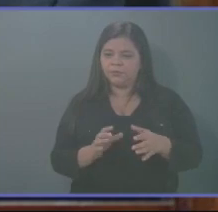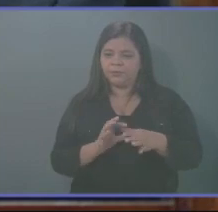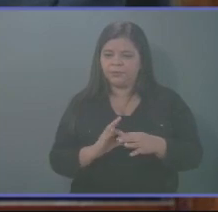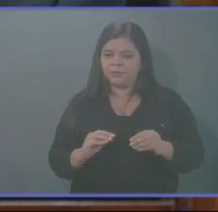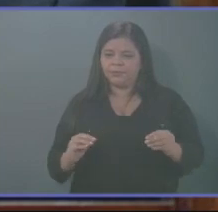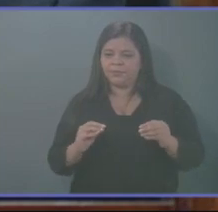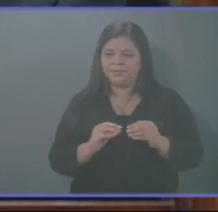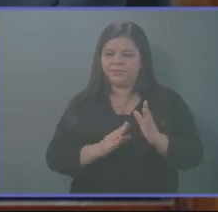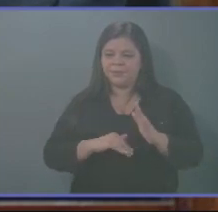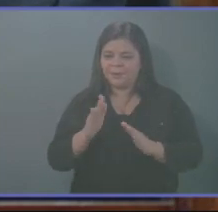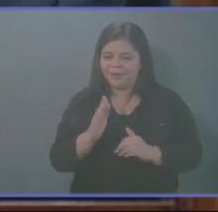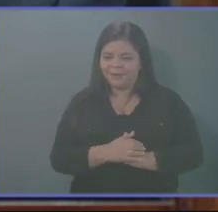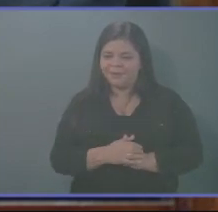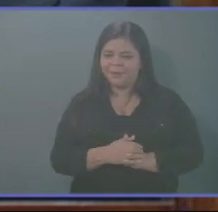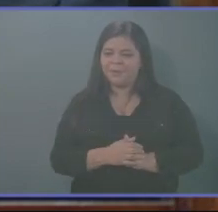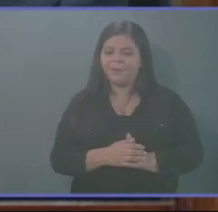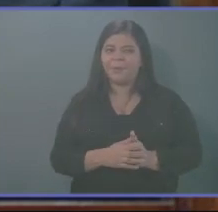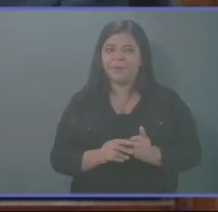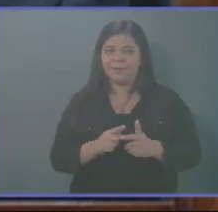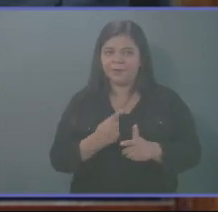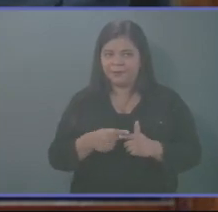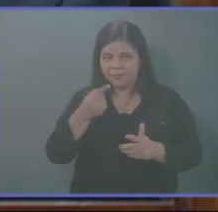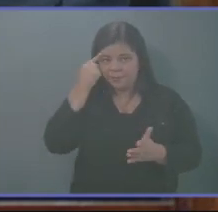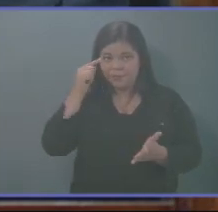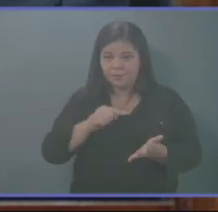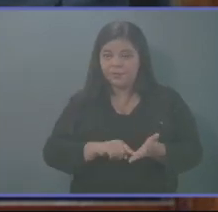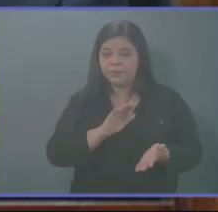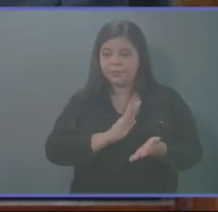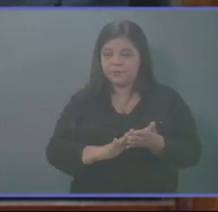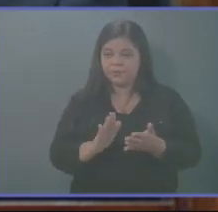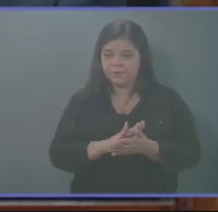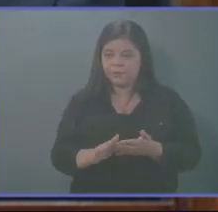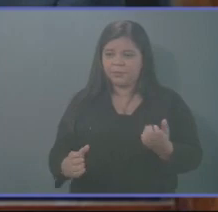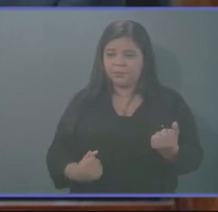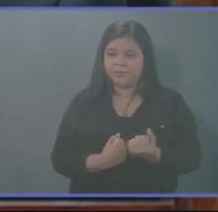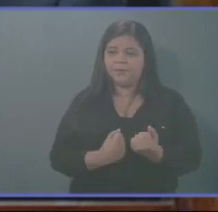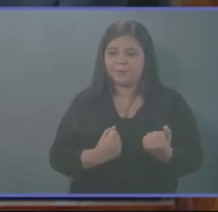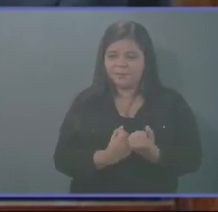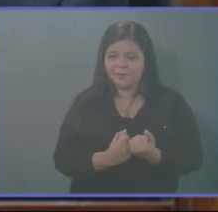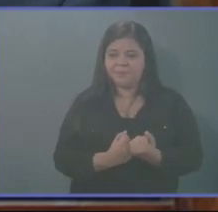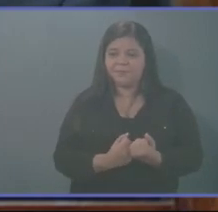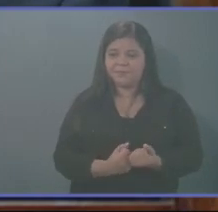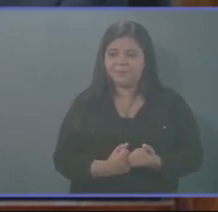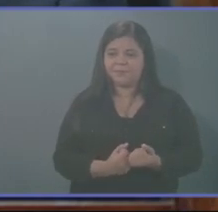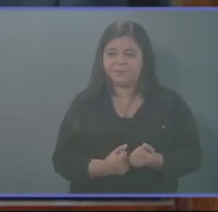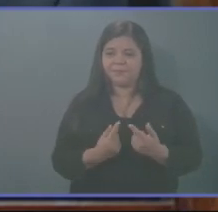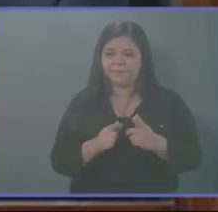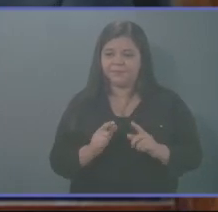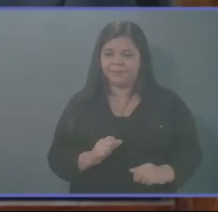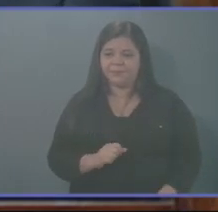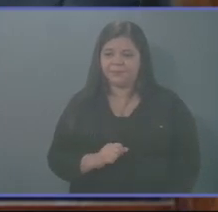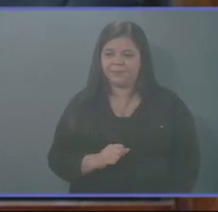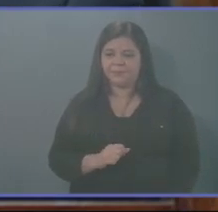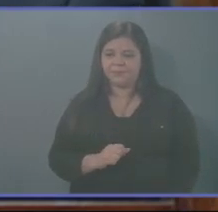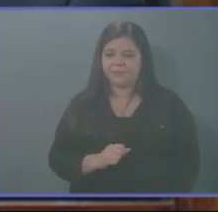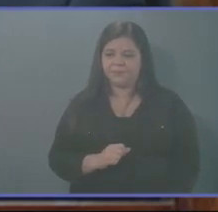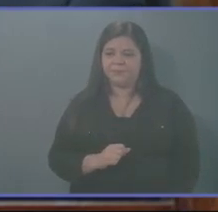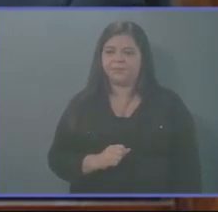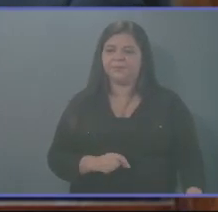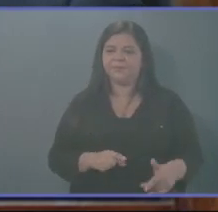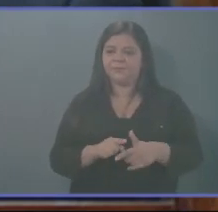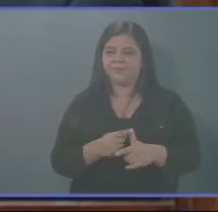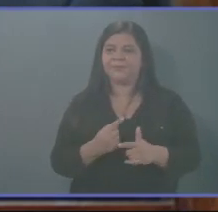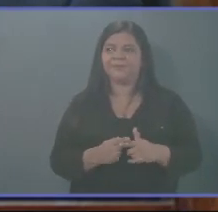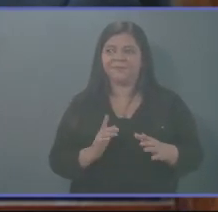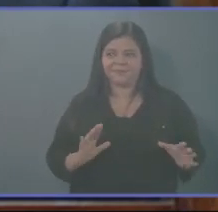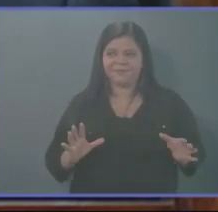la existencia, legalización, financiamiento y apoyo de las mismas. Concursos. En la relación al delito de